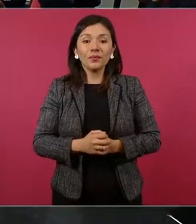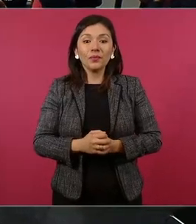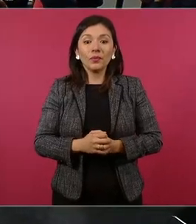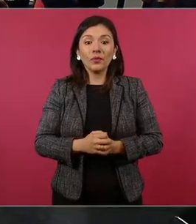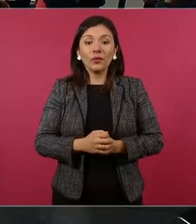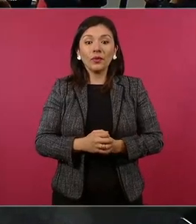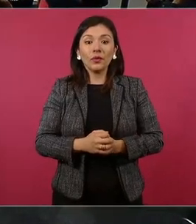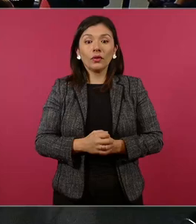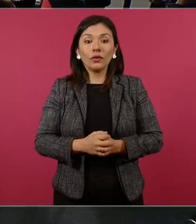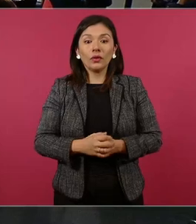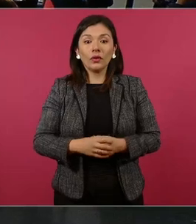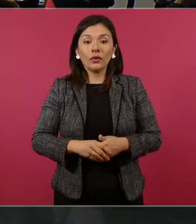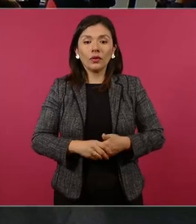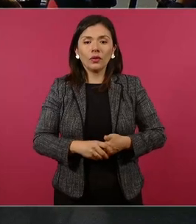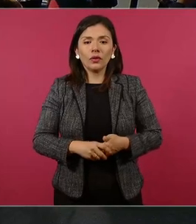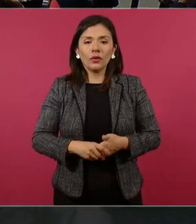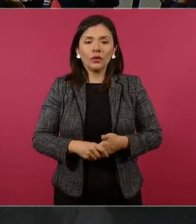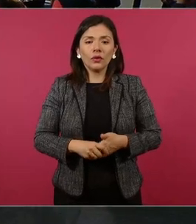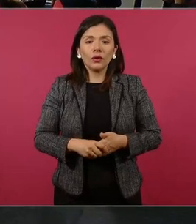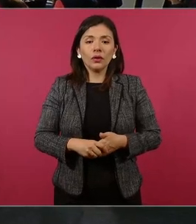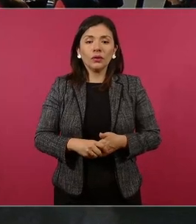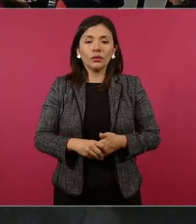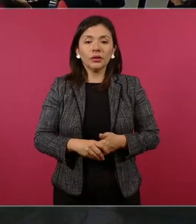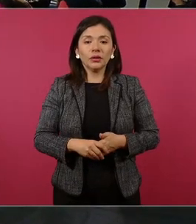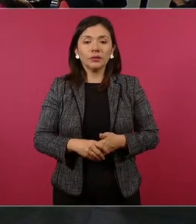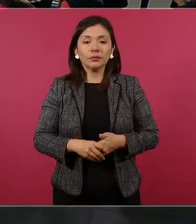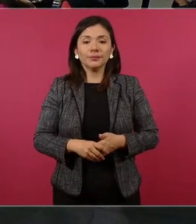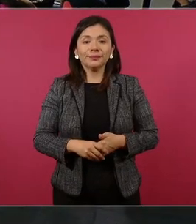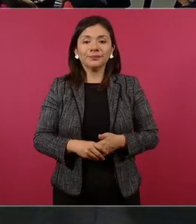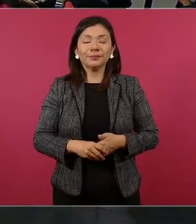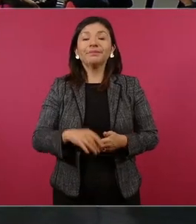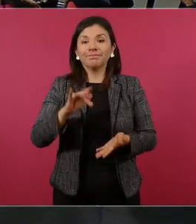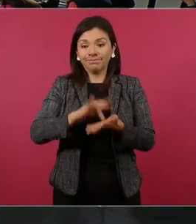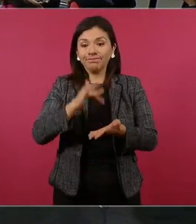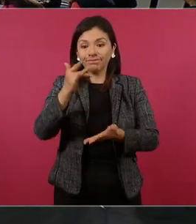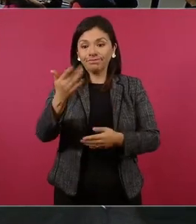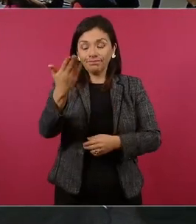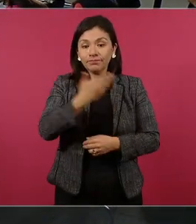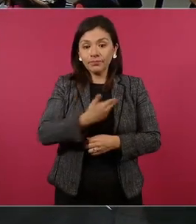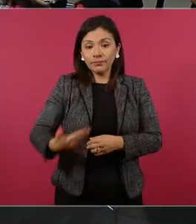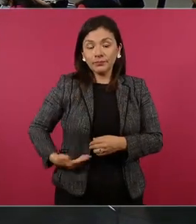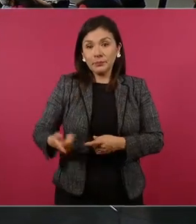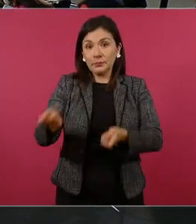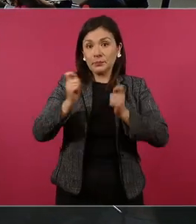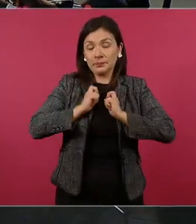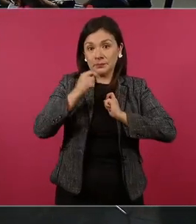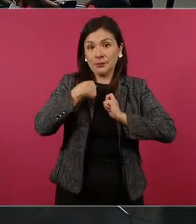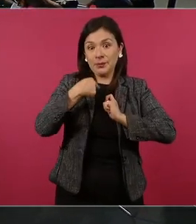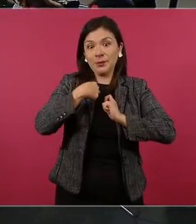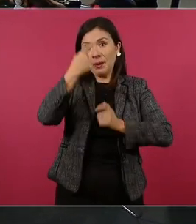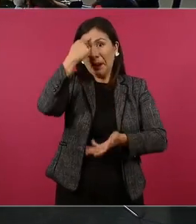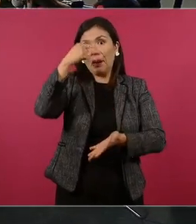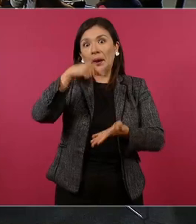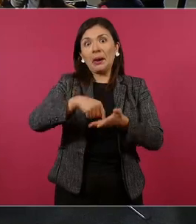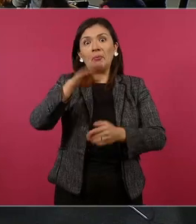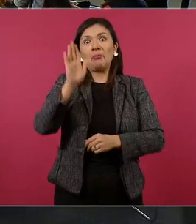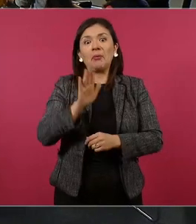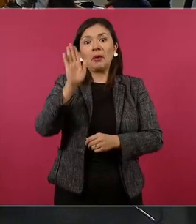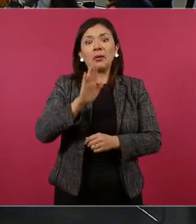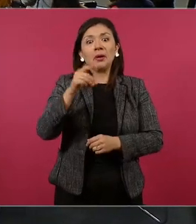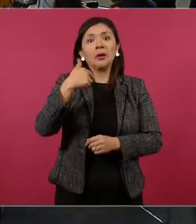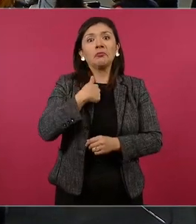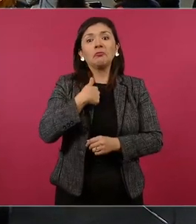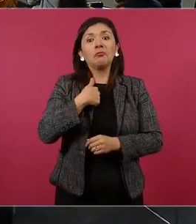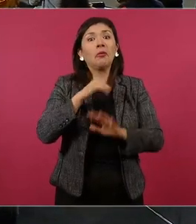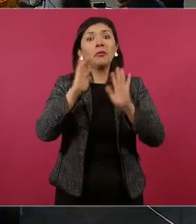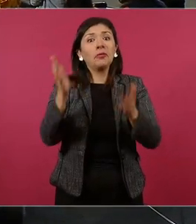tiempo pl Gracias presidente este por darme la palabra ya creía yo que que me iba